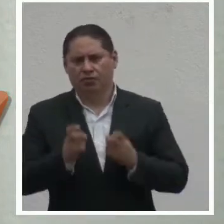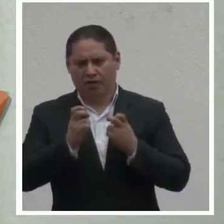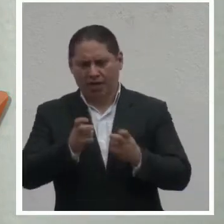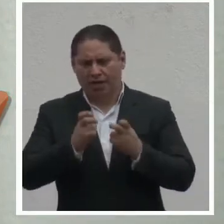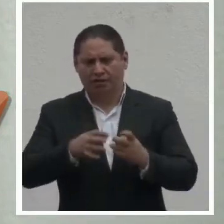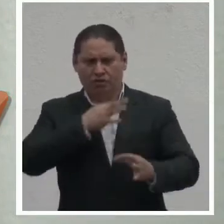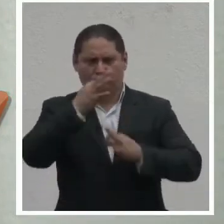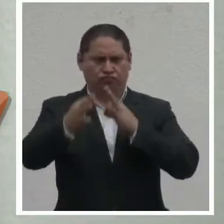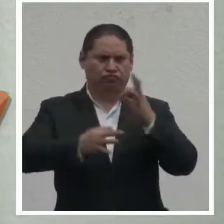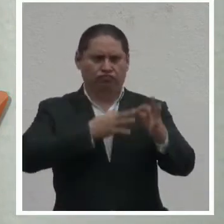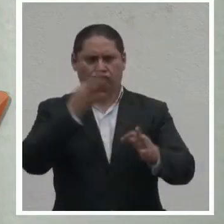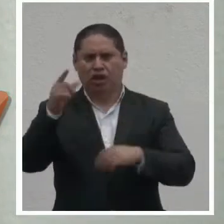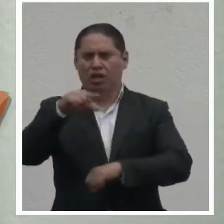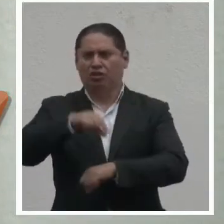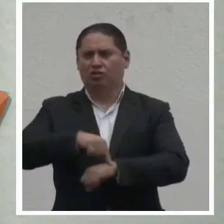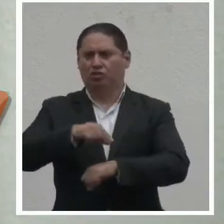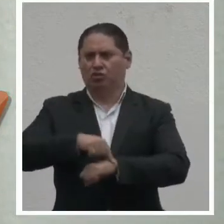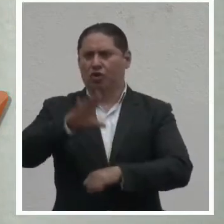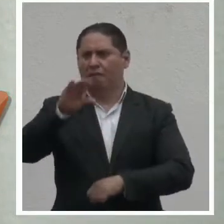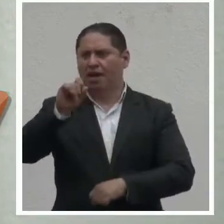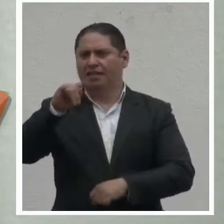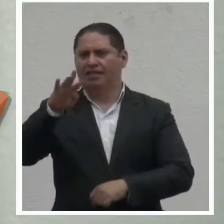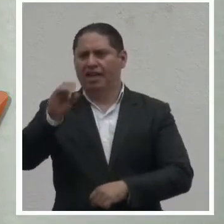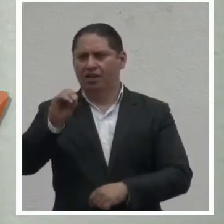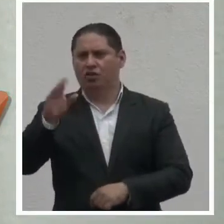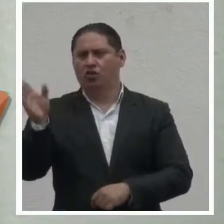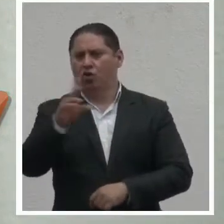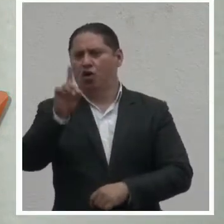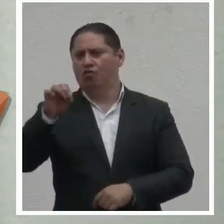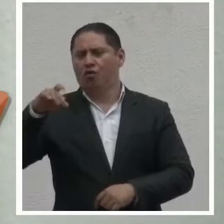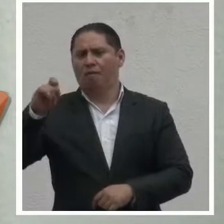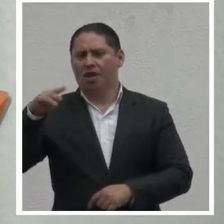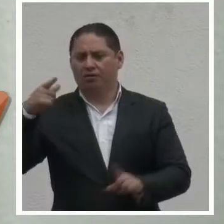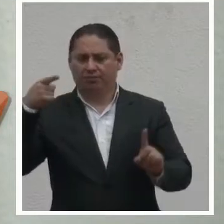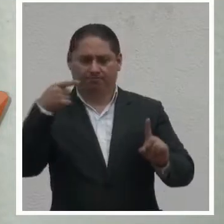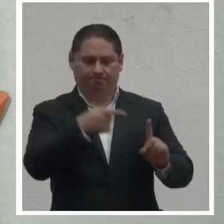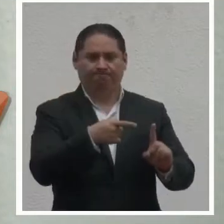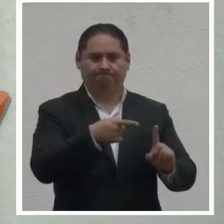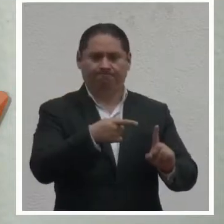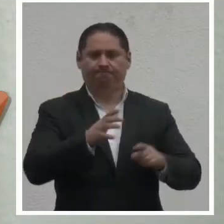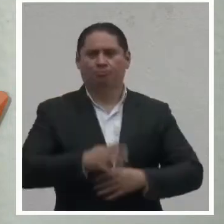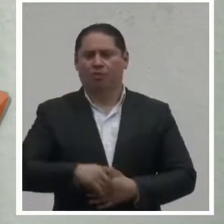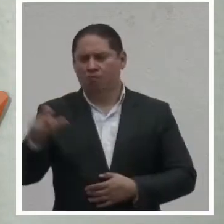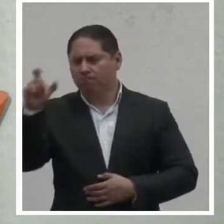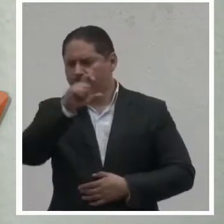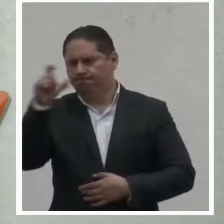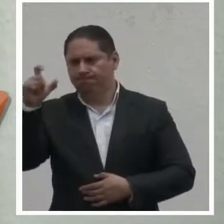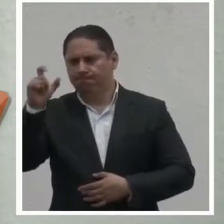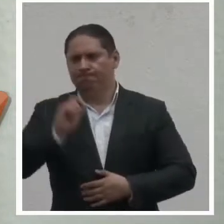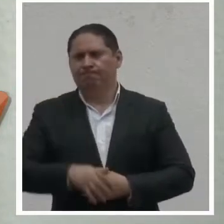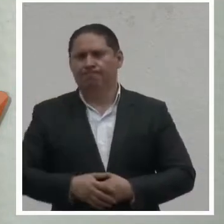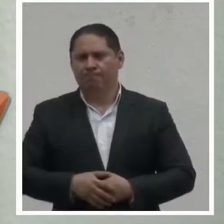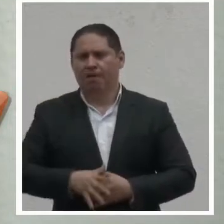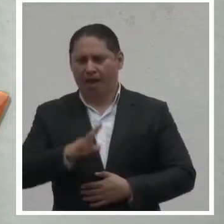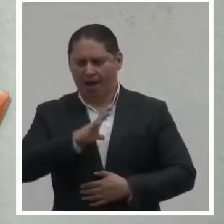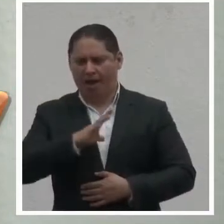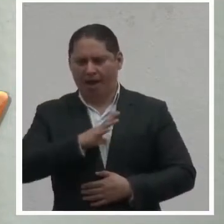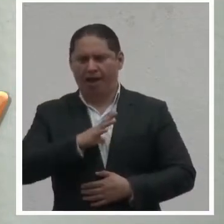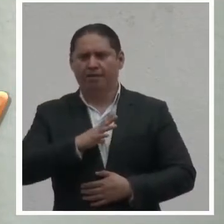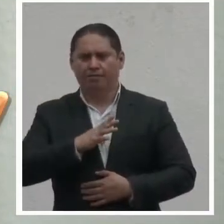expresaba el doctor Belisario Domínguez, al señalar que cuando hay buena